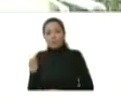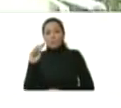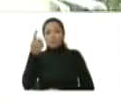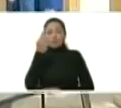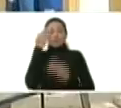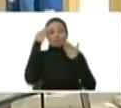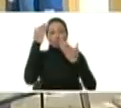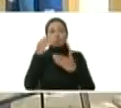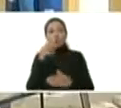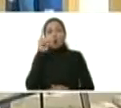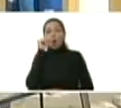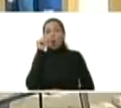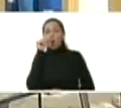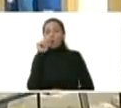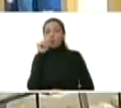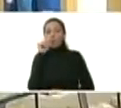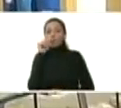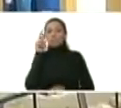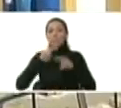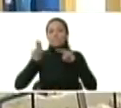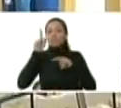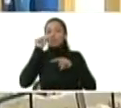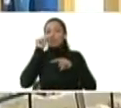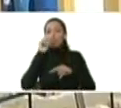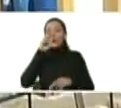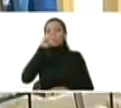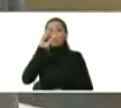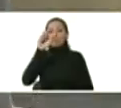al niño Darwin Soriano.